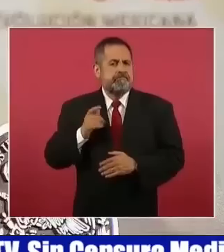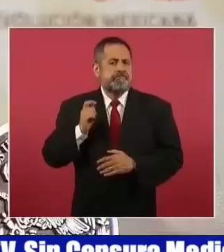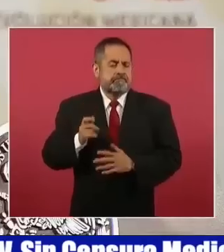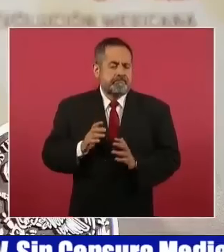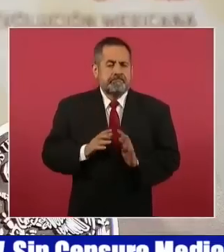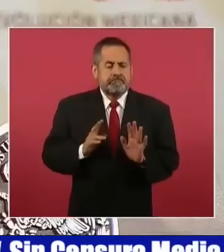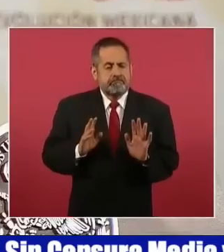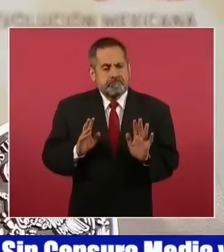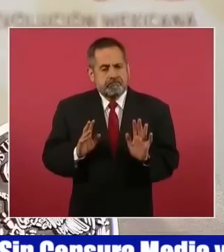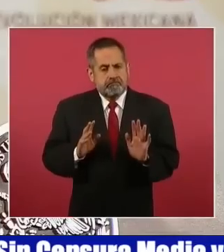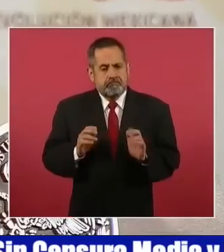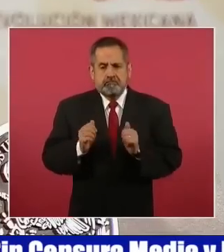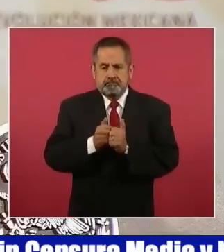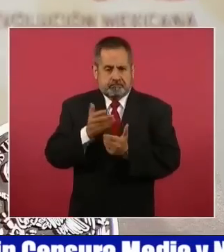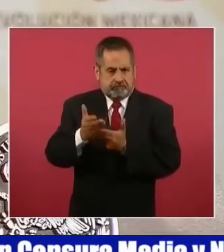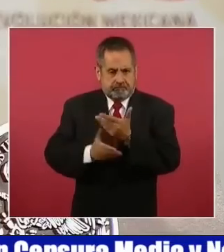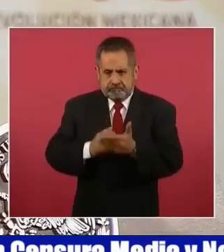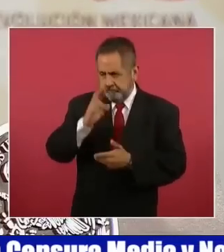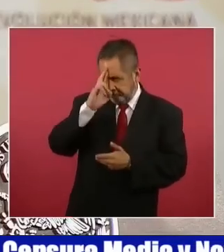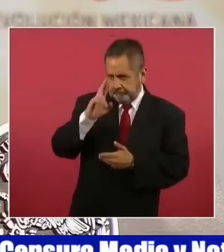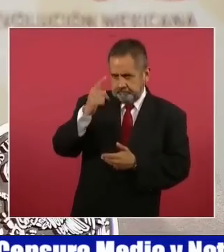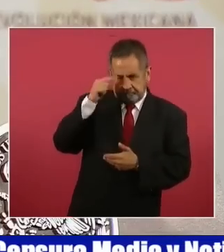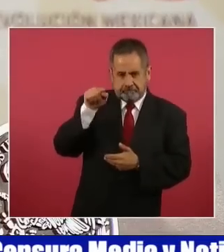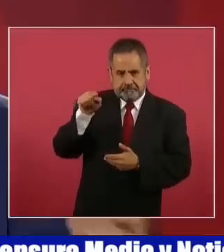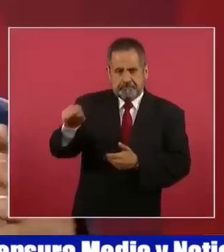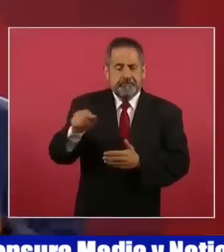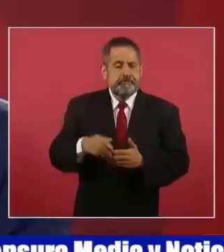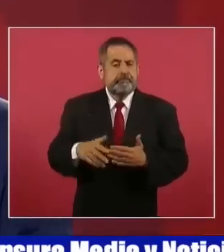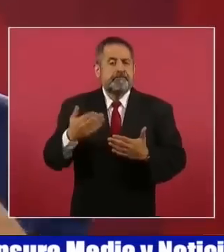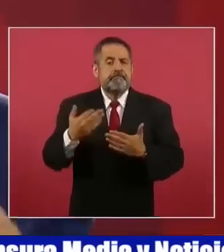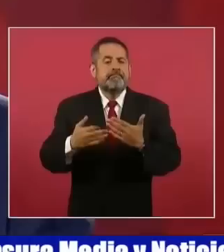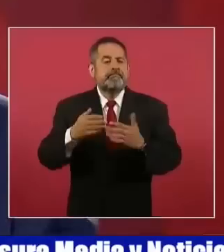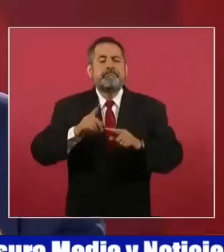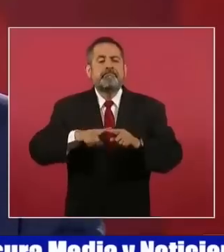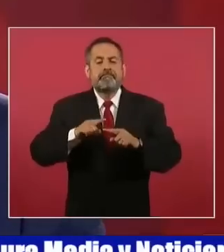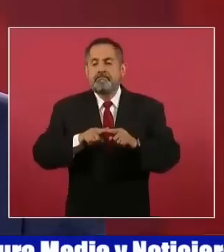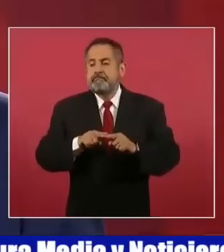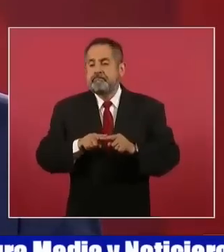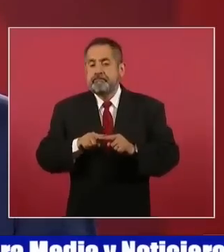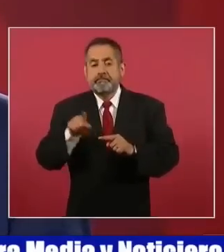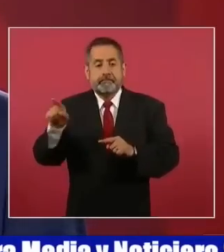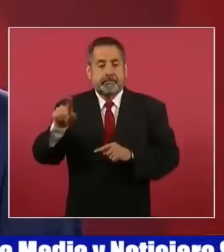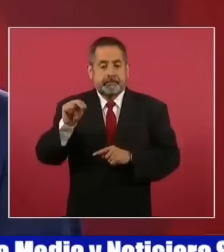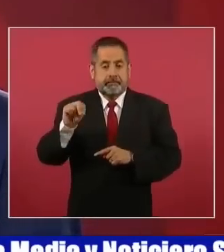de medio hacer un control de daños por esta crisis del agua allá en Nuevo León.